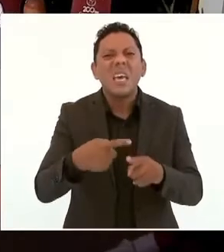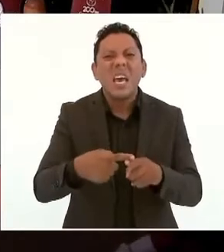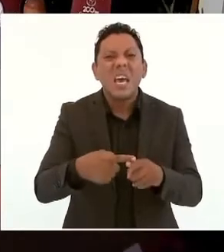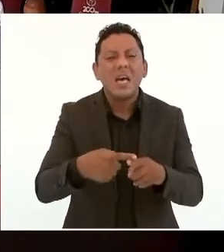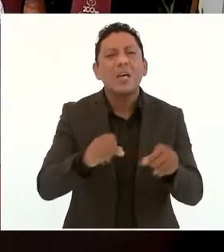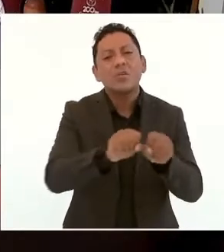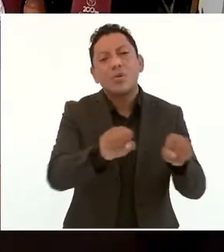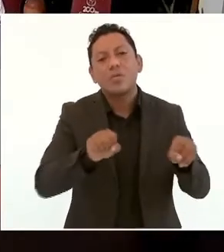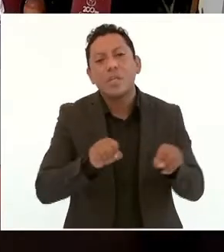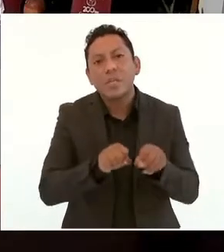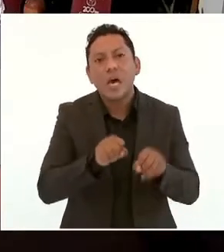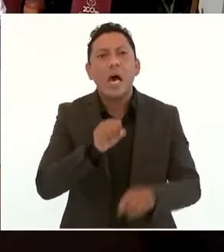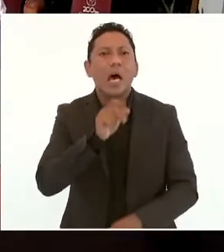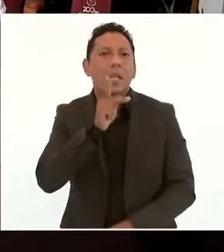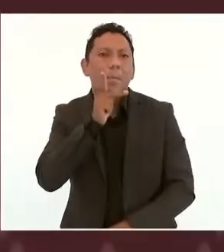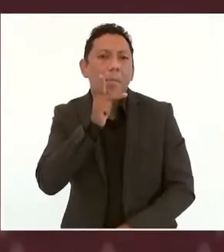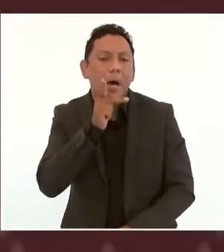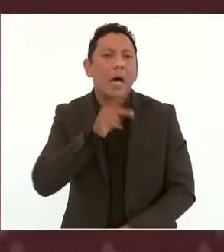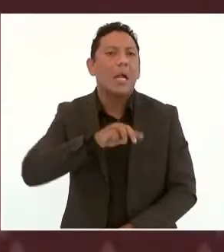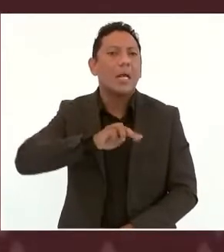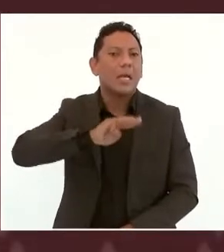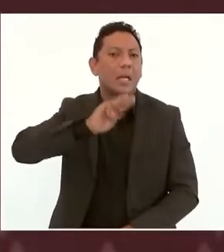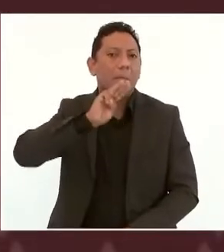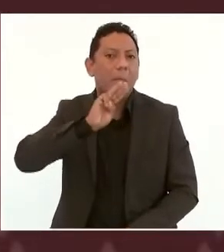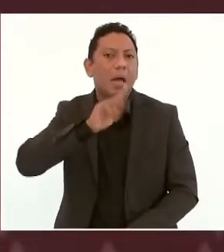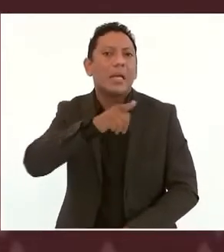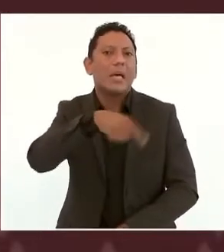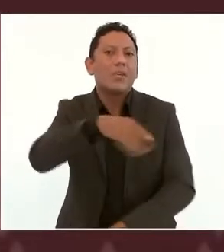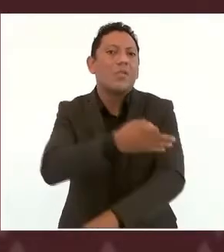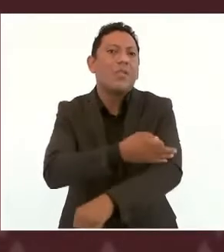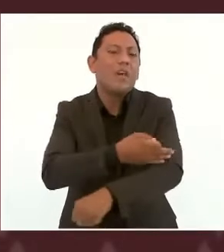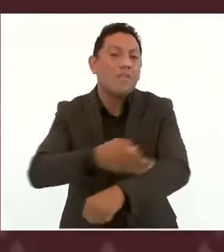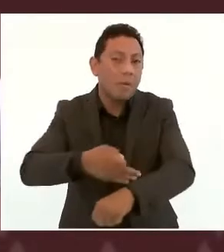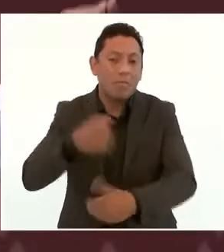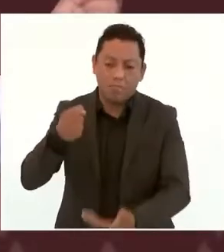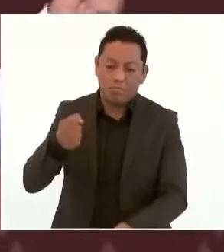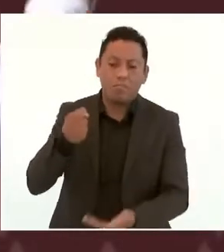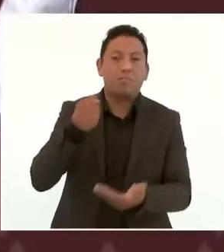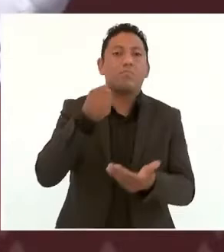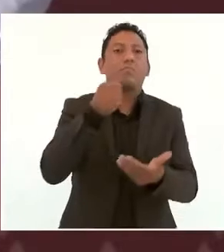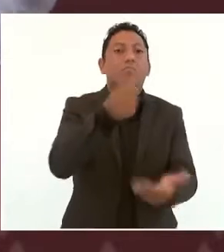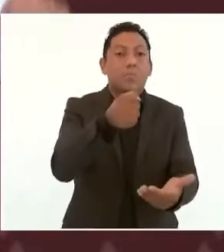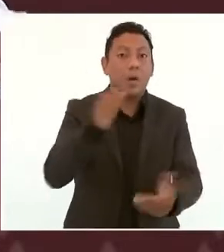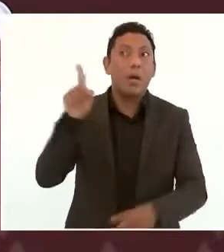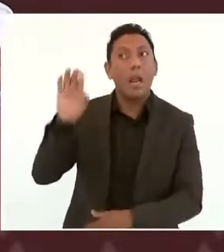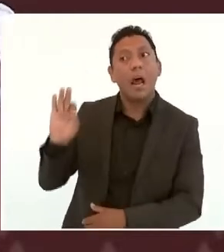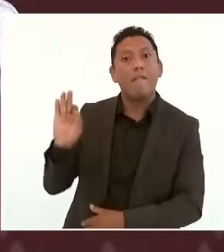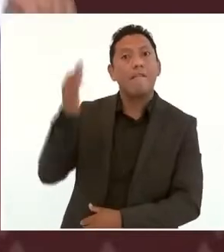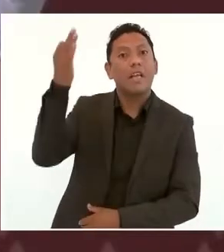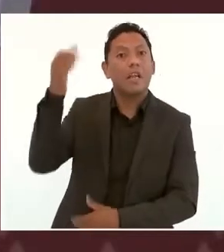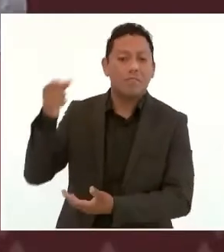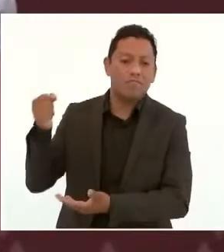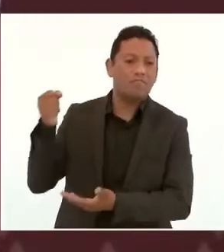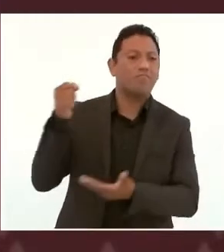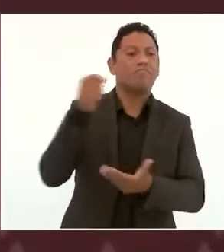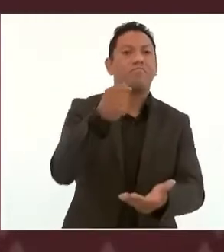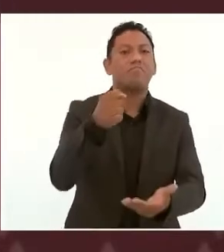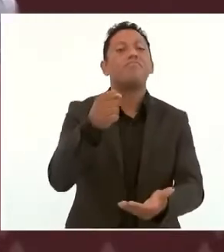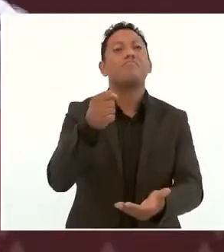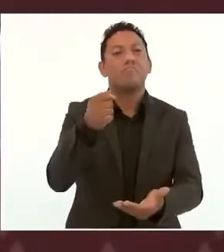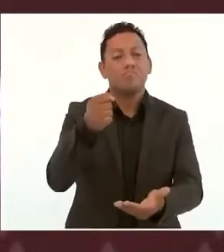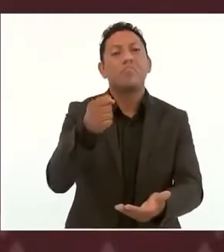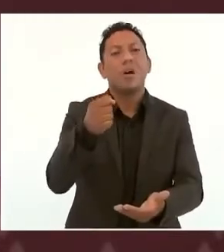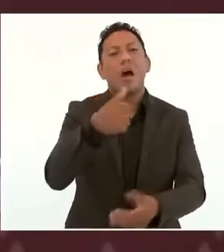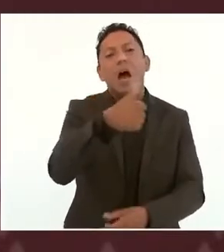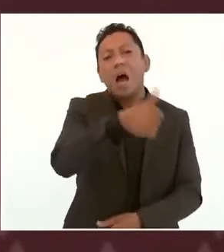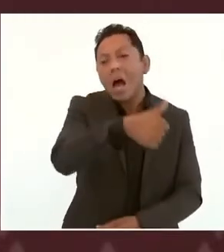sociedades de padres y de madres de familias. Ellos reciben desde la federación lo que les corresponde